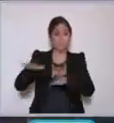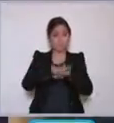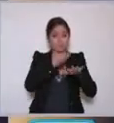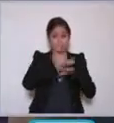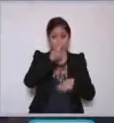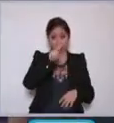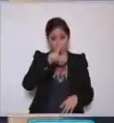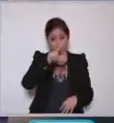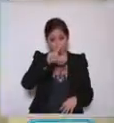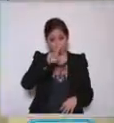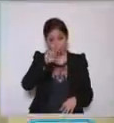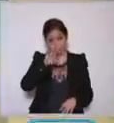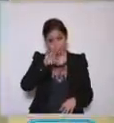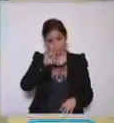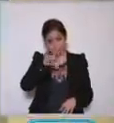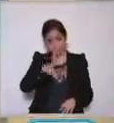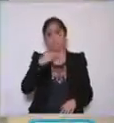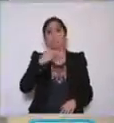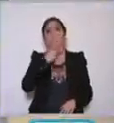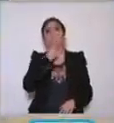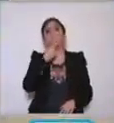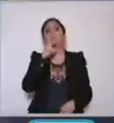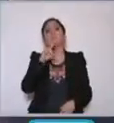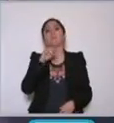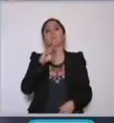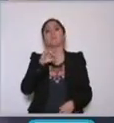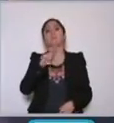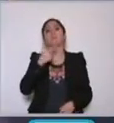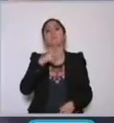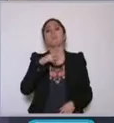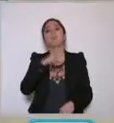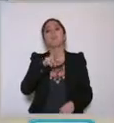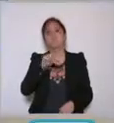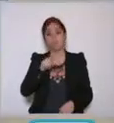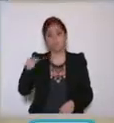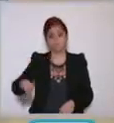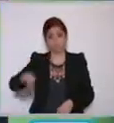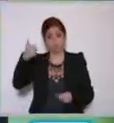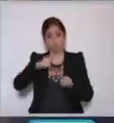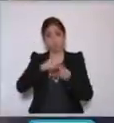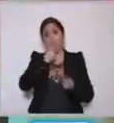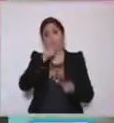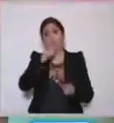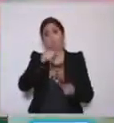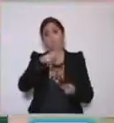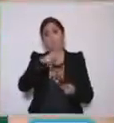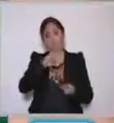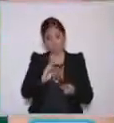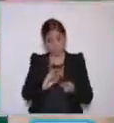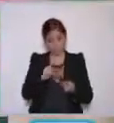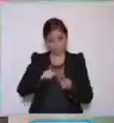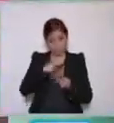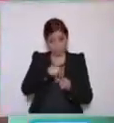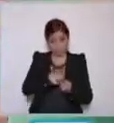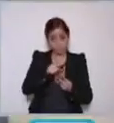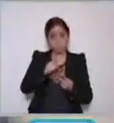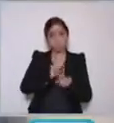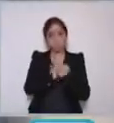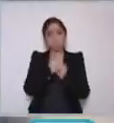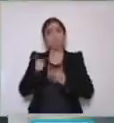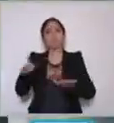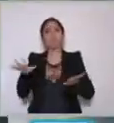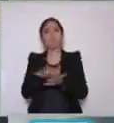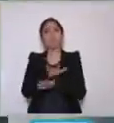todos los cambios de integrantes, Raúl Greñas, que es el fundador, junto con Antonio Morante, se da en uno de esos